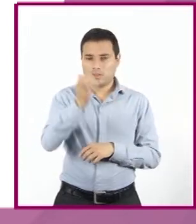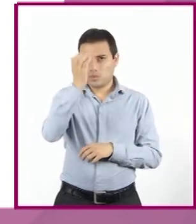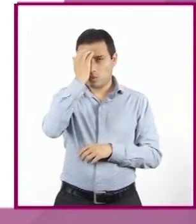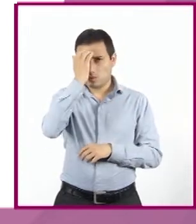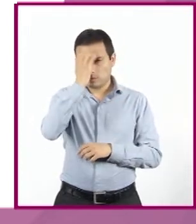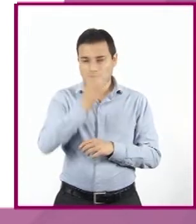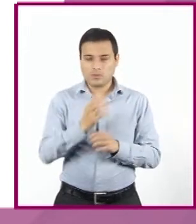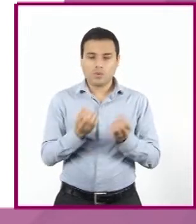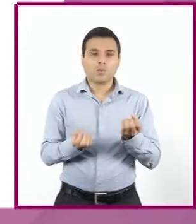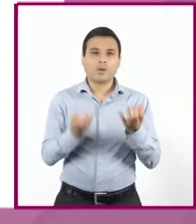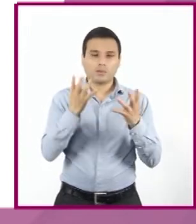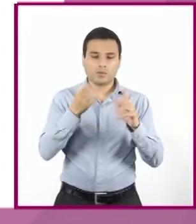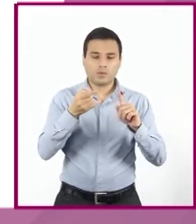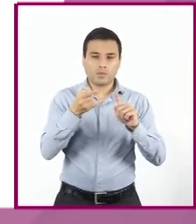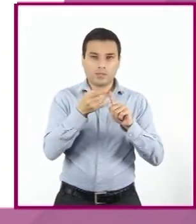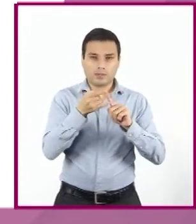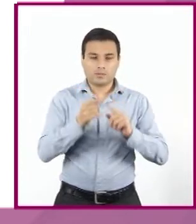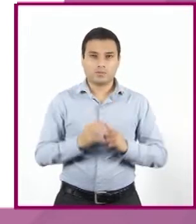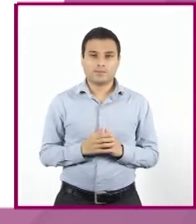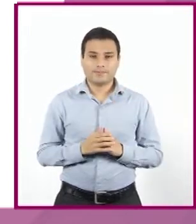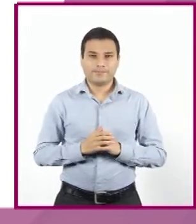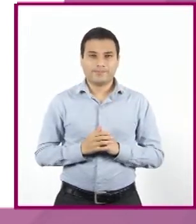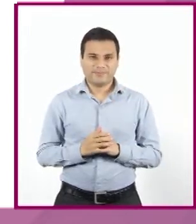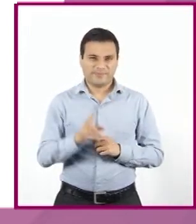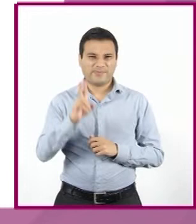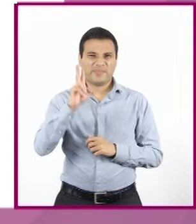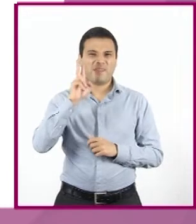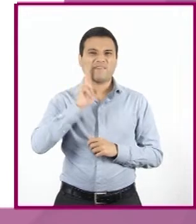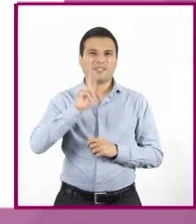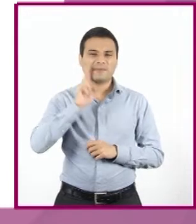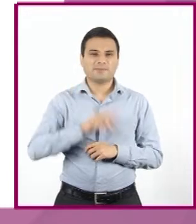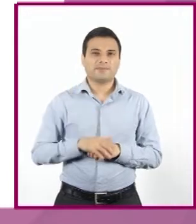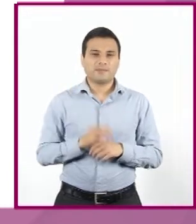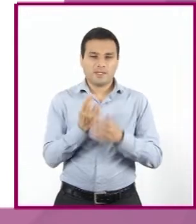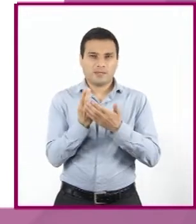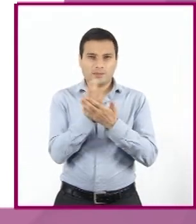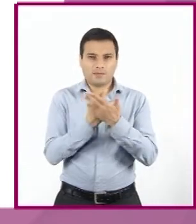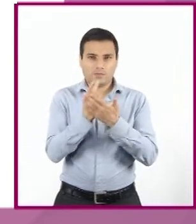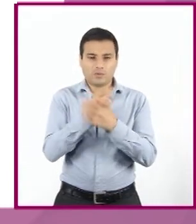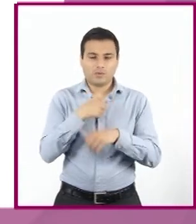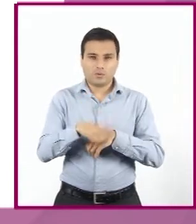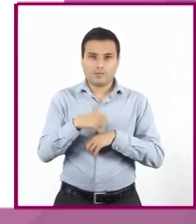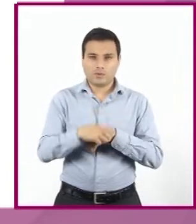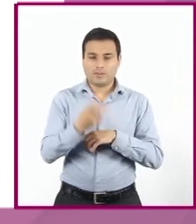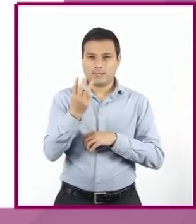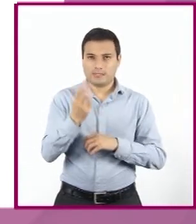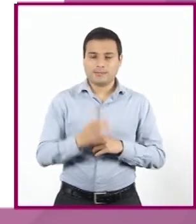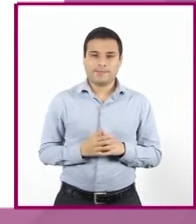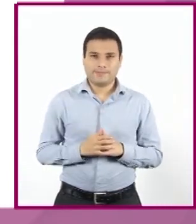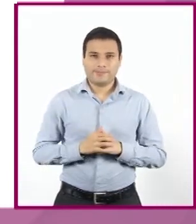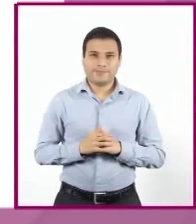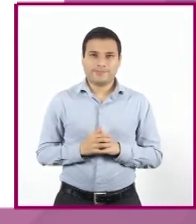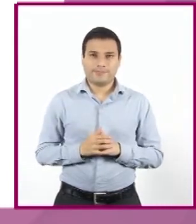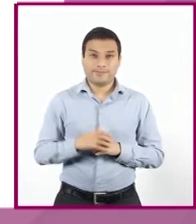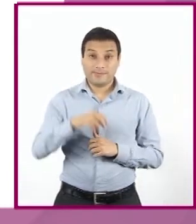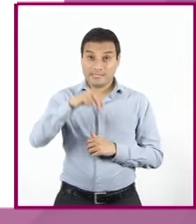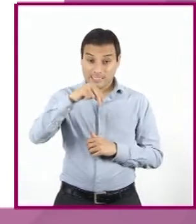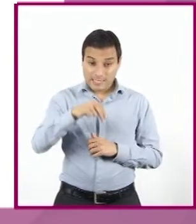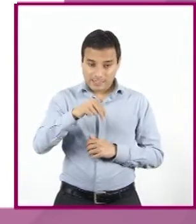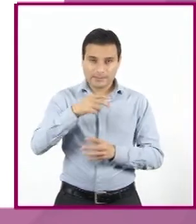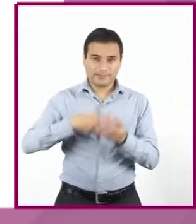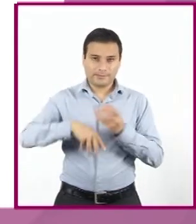su respectivo término. Comprobémoslo en la figura 3. Sustituyamos el valor de n por